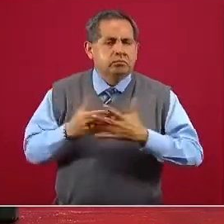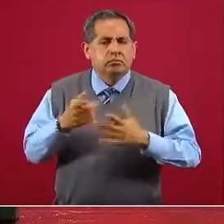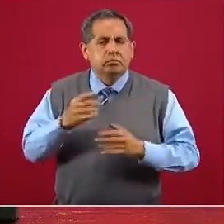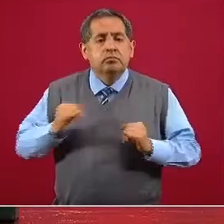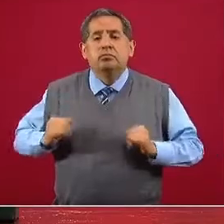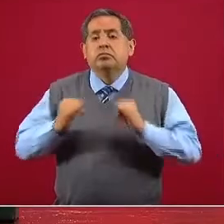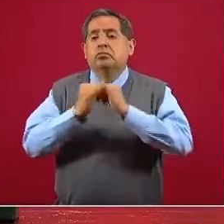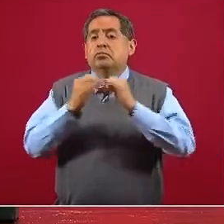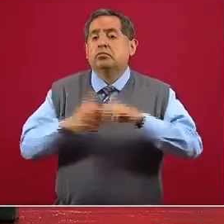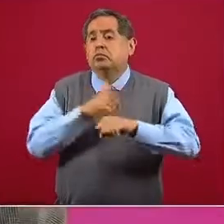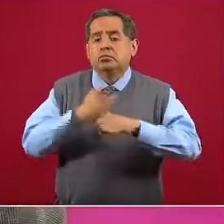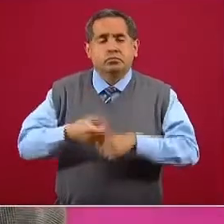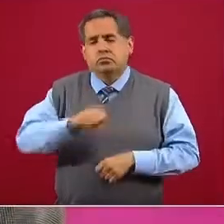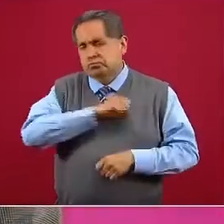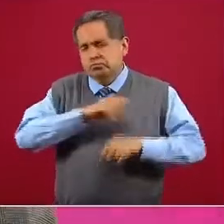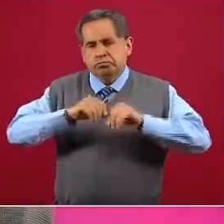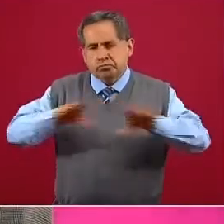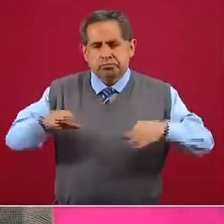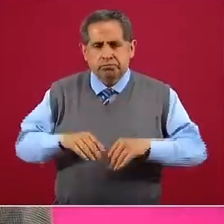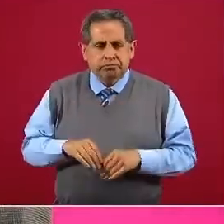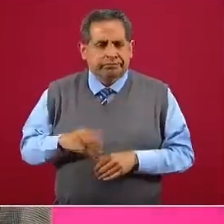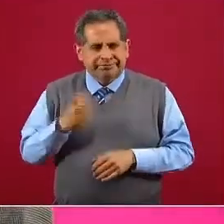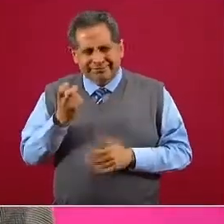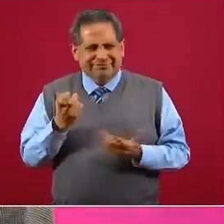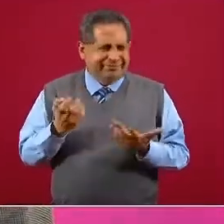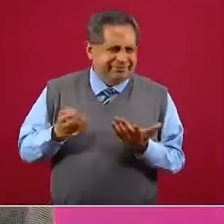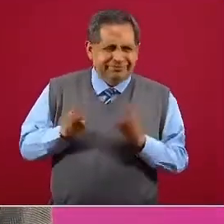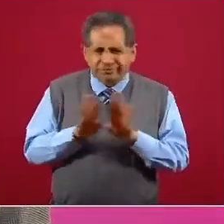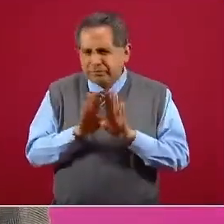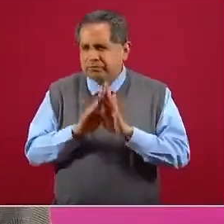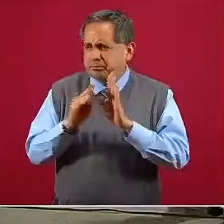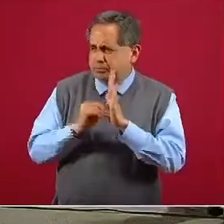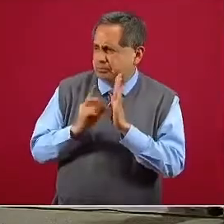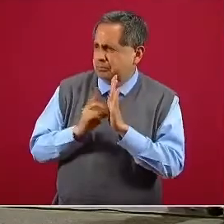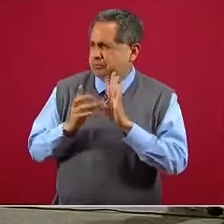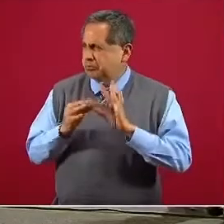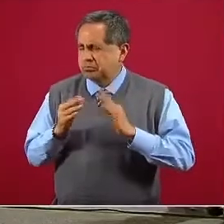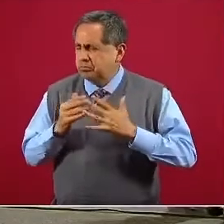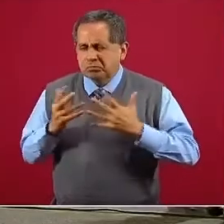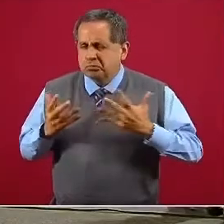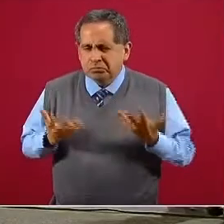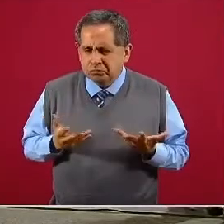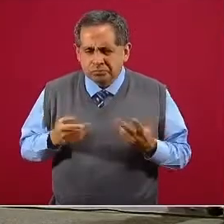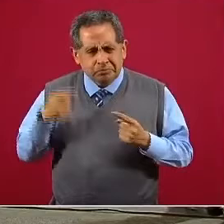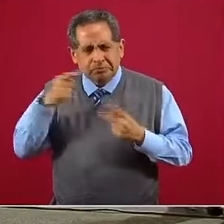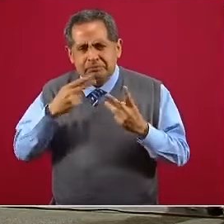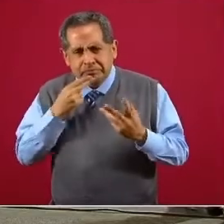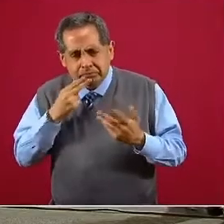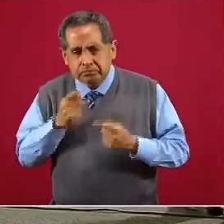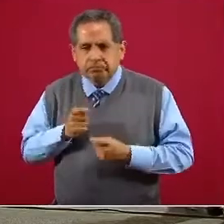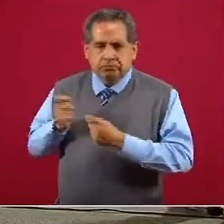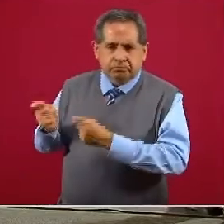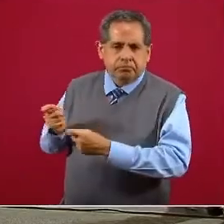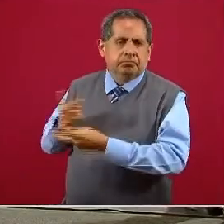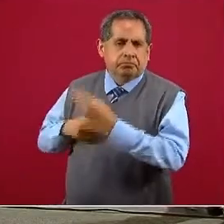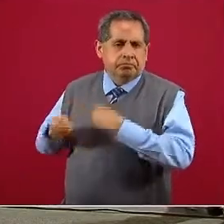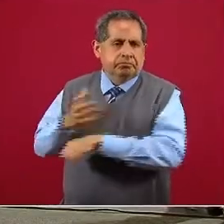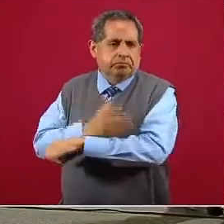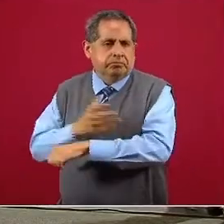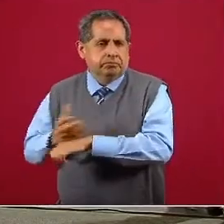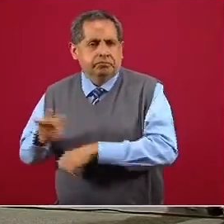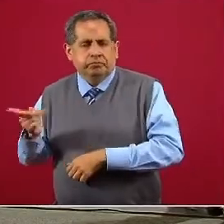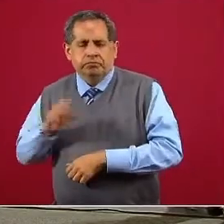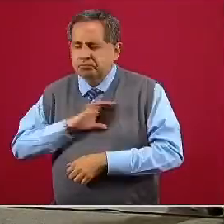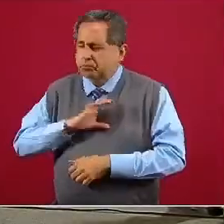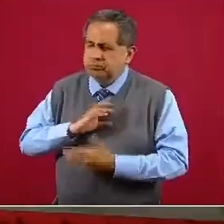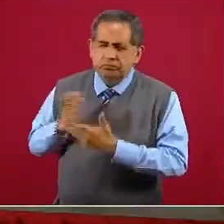Salud Pública. Y para explicarnos sobre la metodología, los alcances y el enfoque, nos acompaña